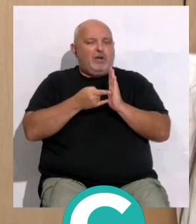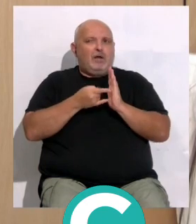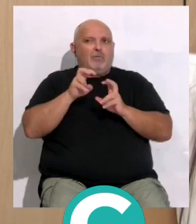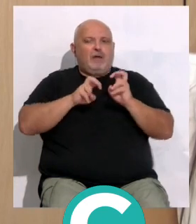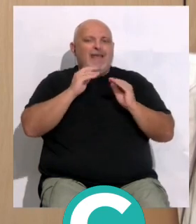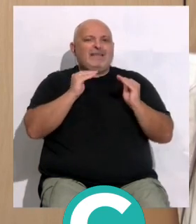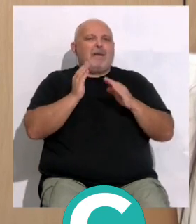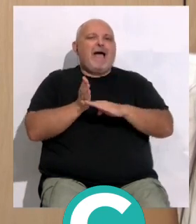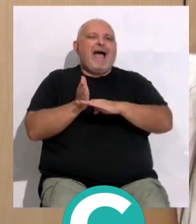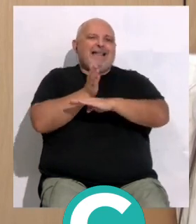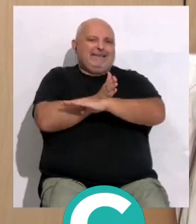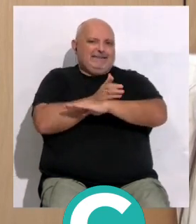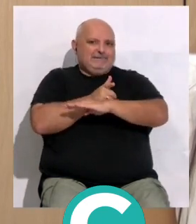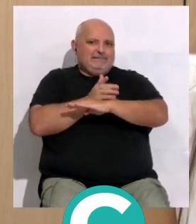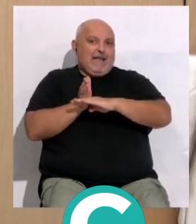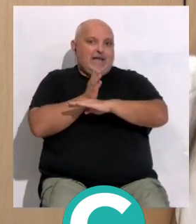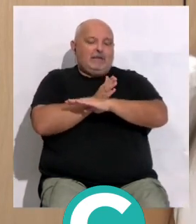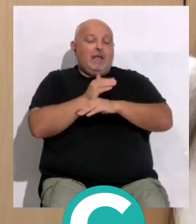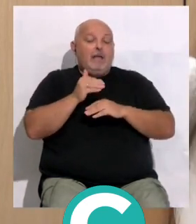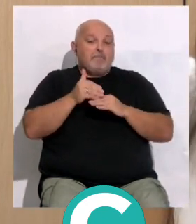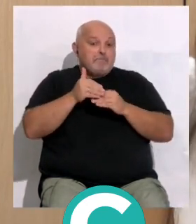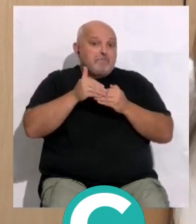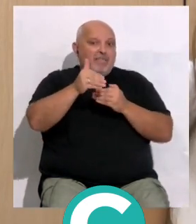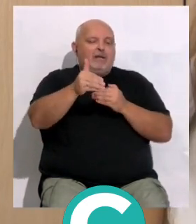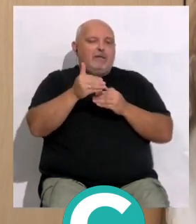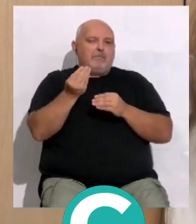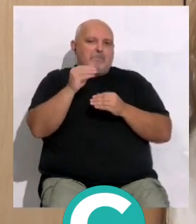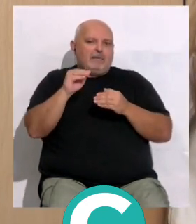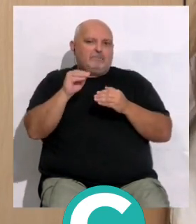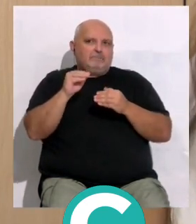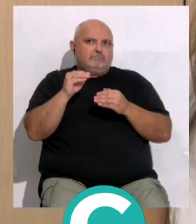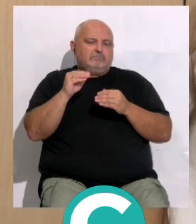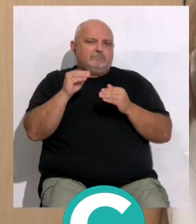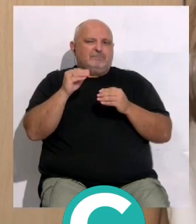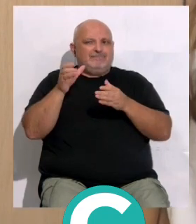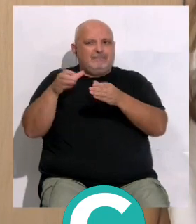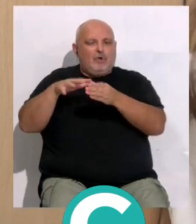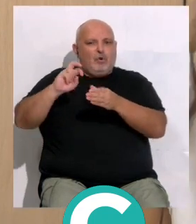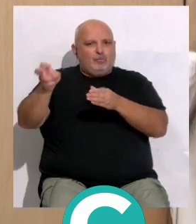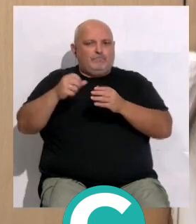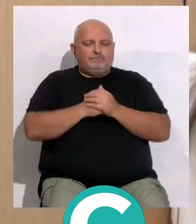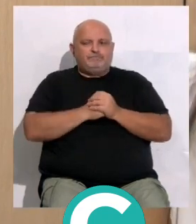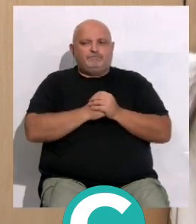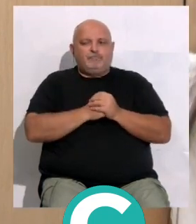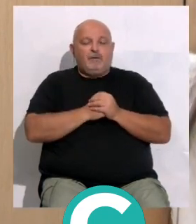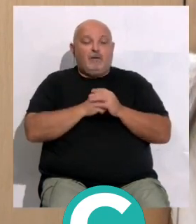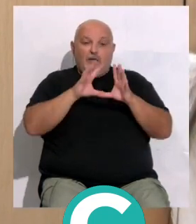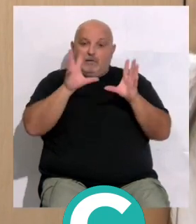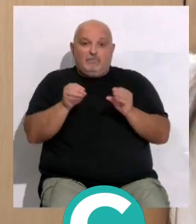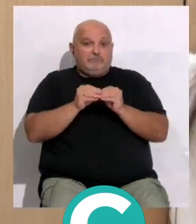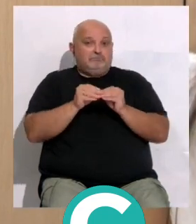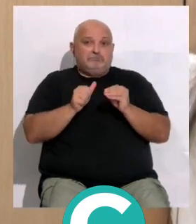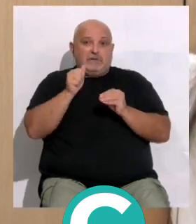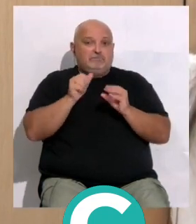coger etapas previas, ¿vale? Y ya más adelante a ver si incluimos esa población también. Y a grosso modo esos